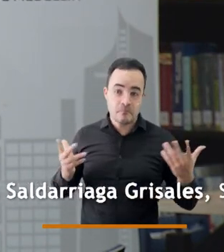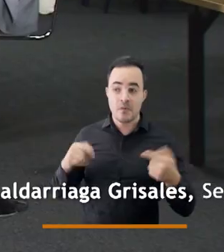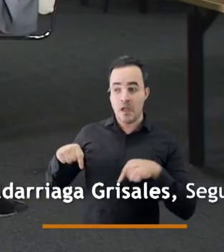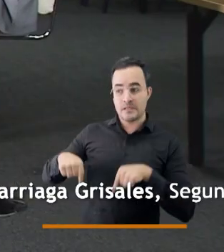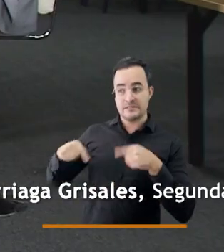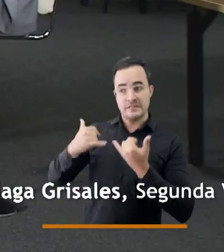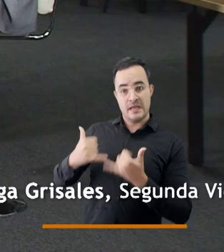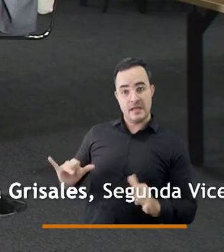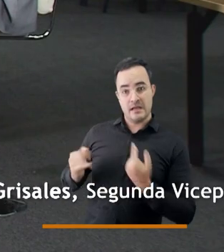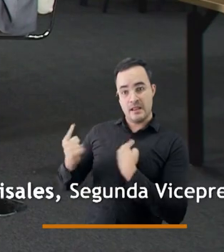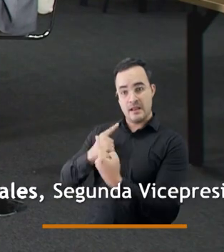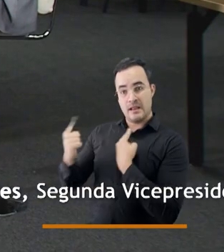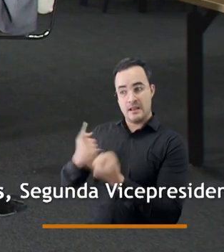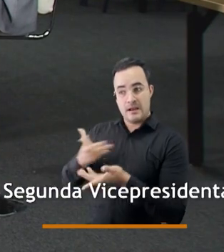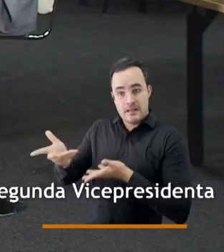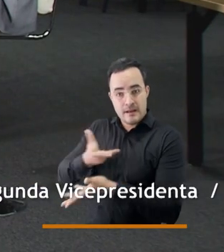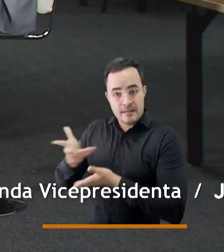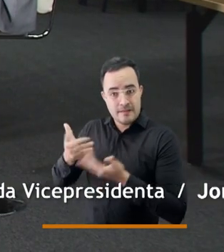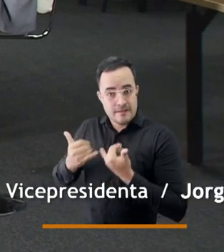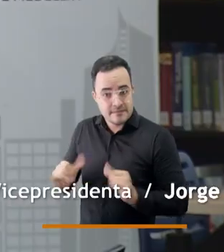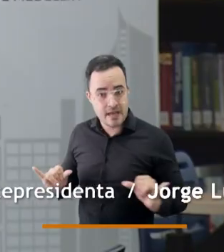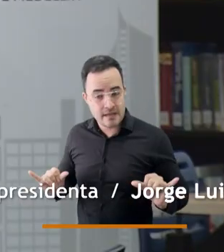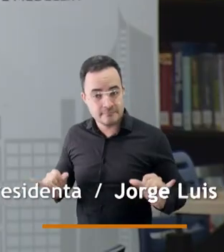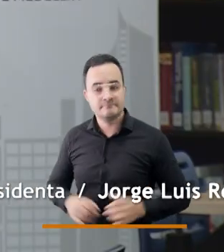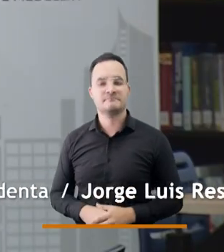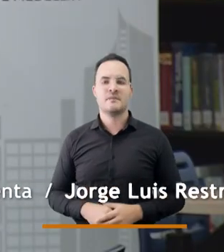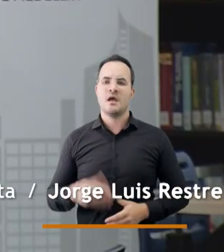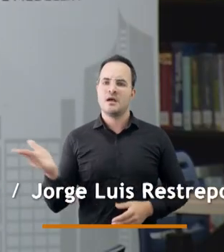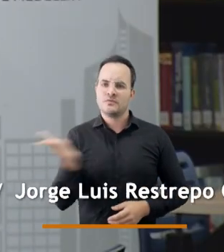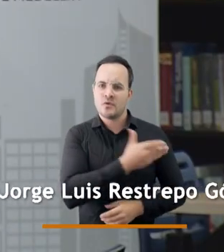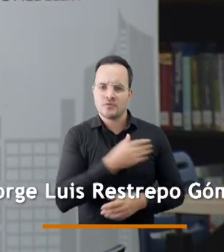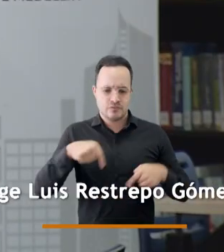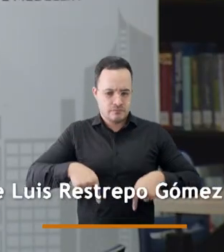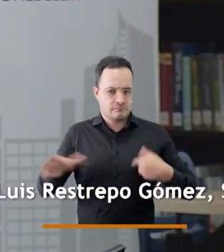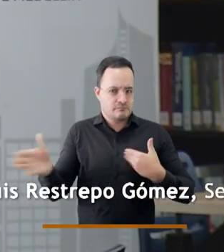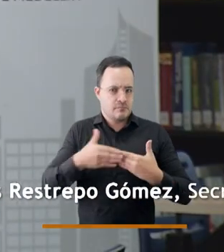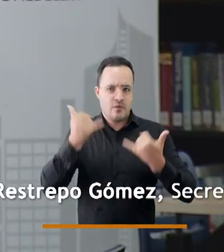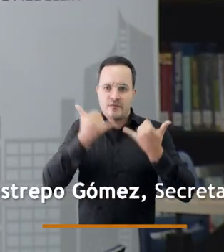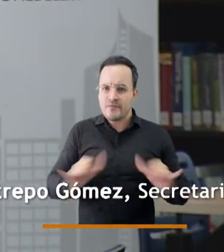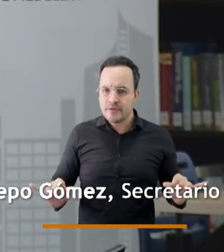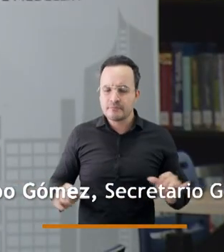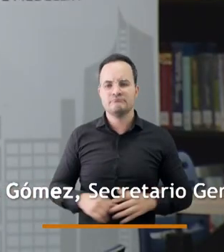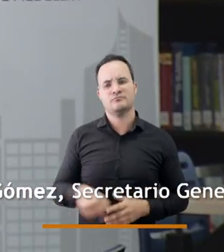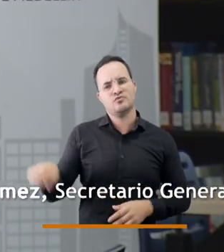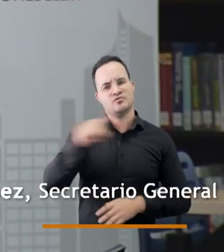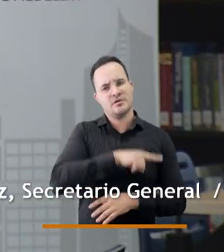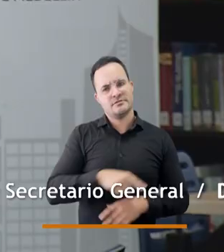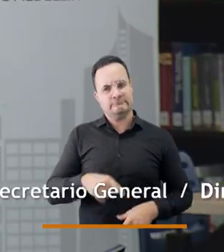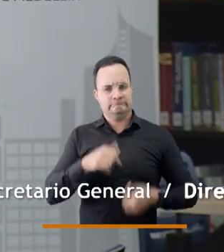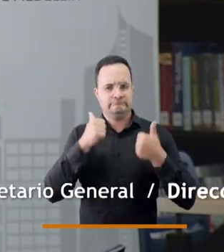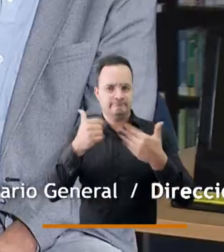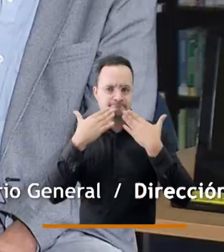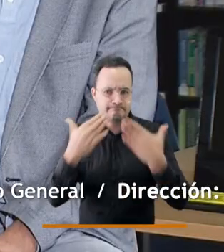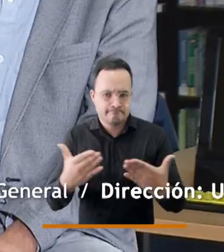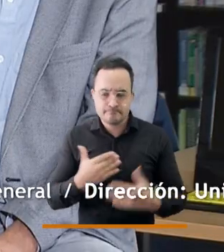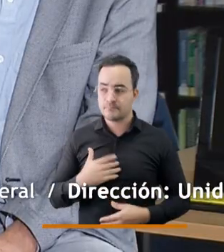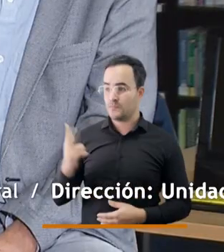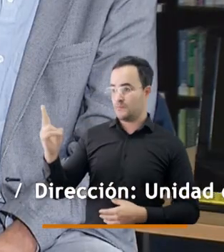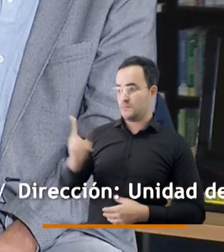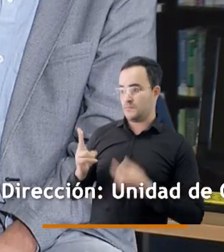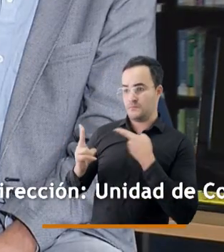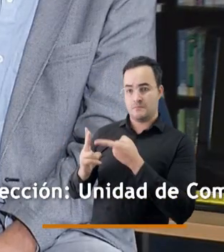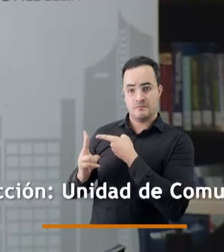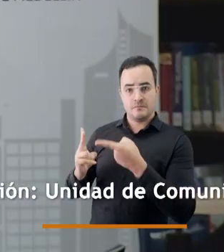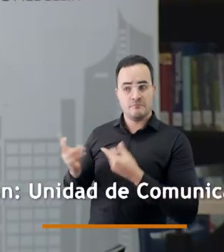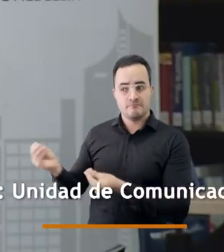aquí con nuestro espacio del día de hoy, les damos a ustedes las gracias por la sintonía, a la concejal, al ingeniero, por habernos